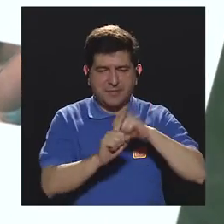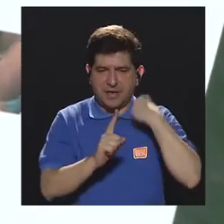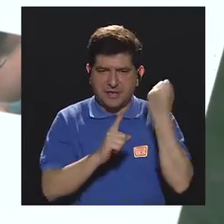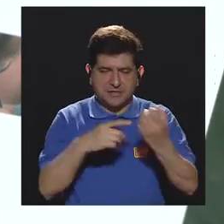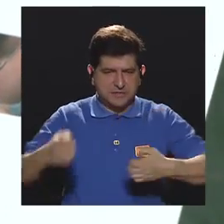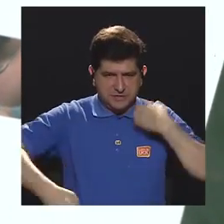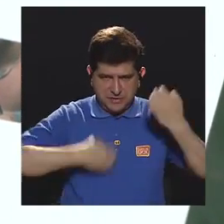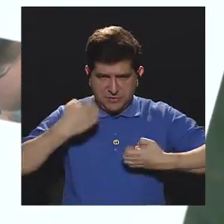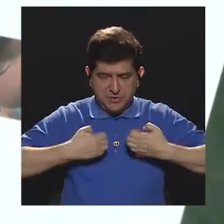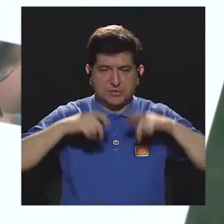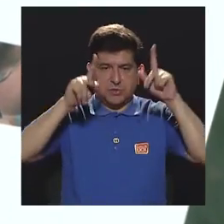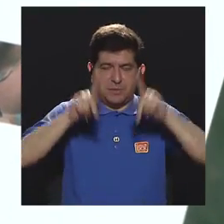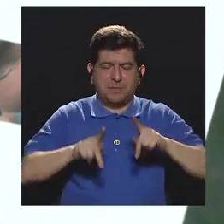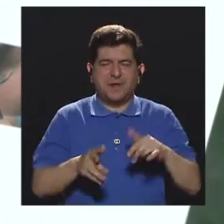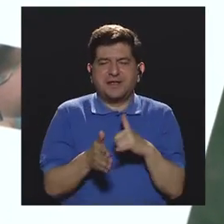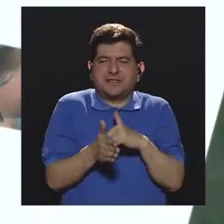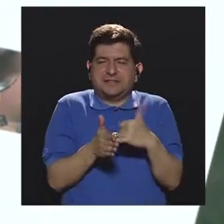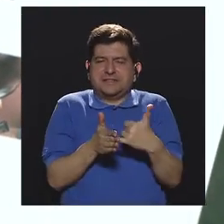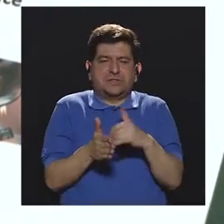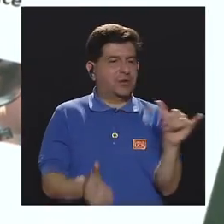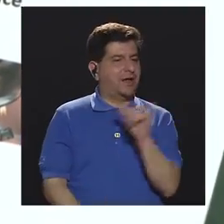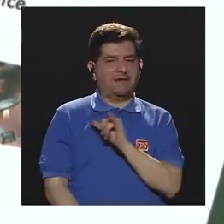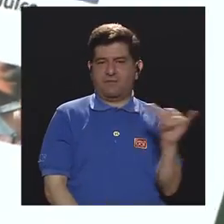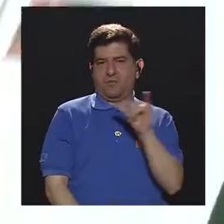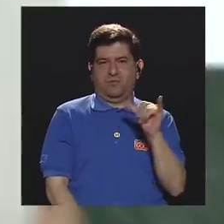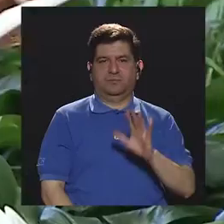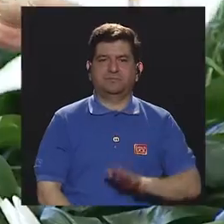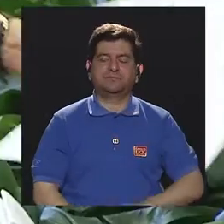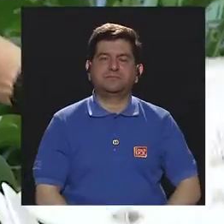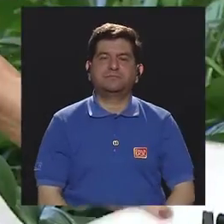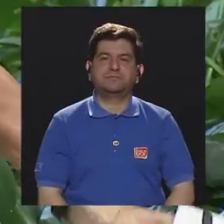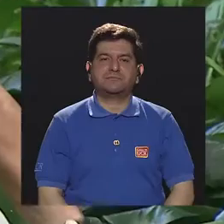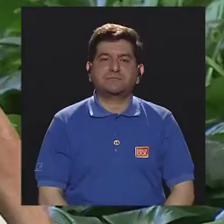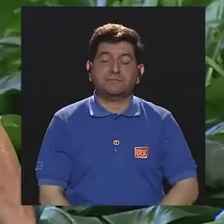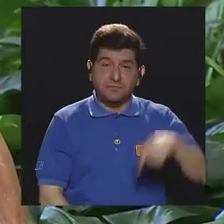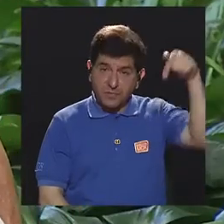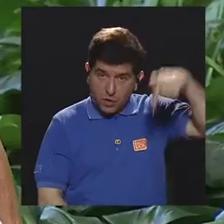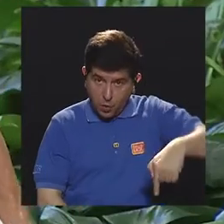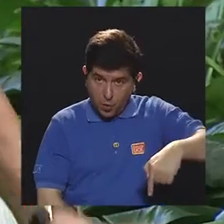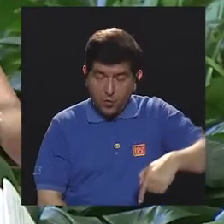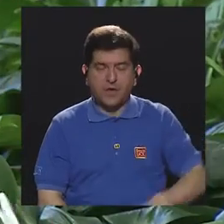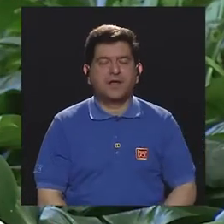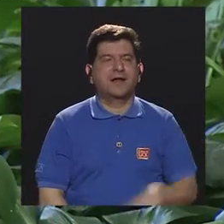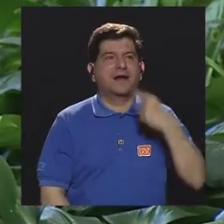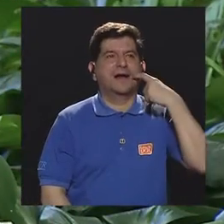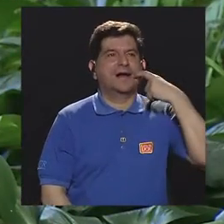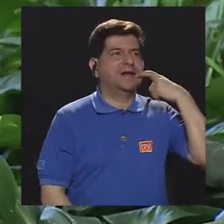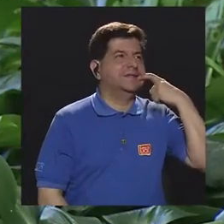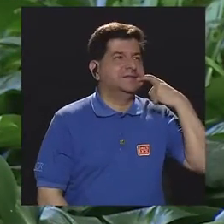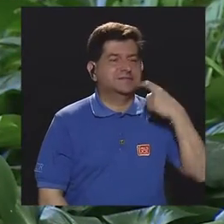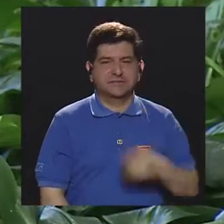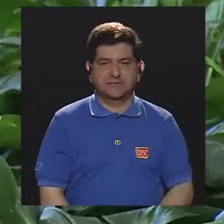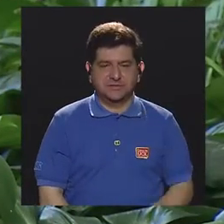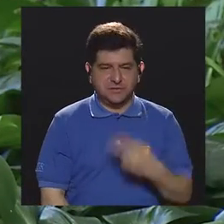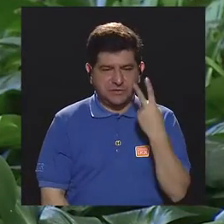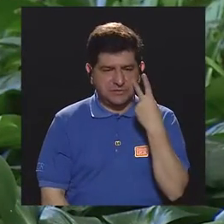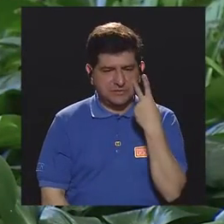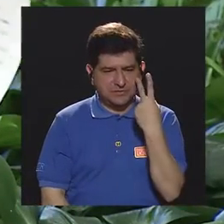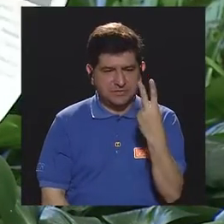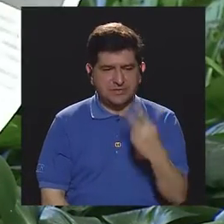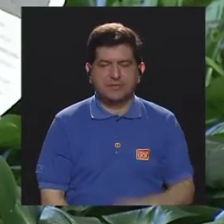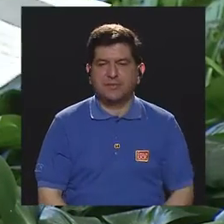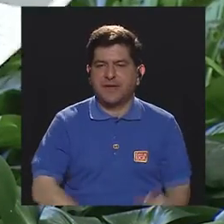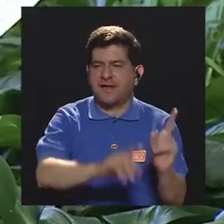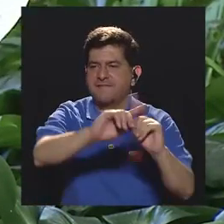ánimo. Para una persona vulnerable es lo mismo. Hoy en día la adicción se le ve